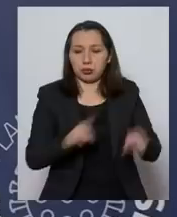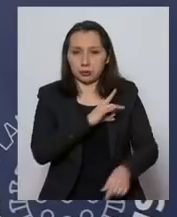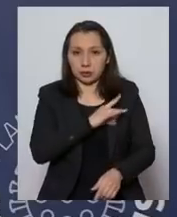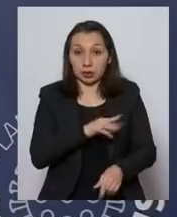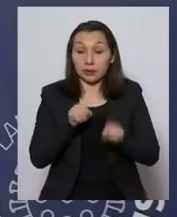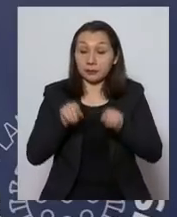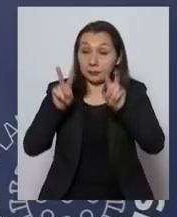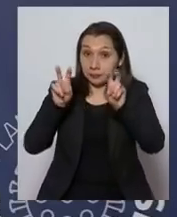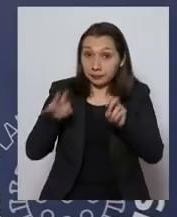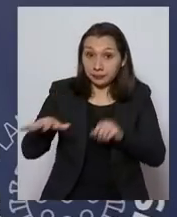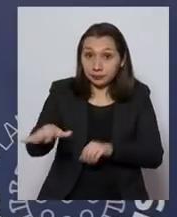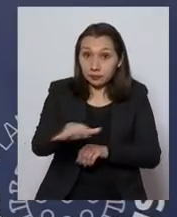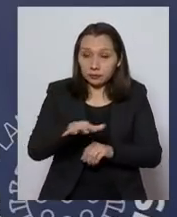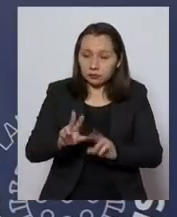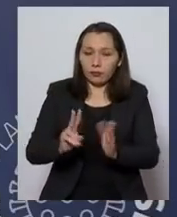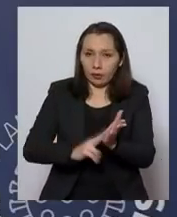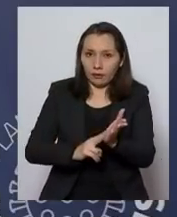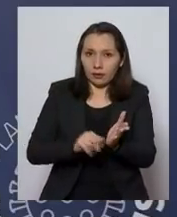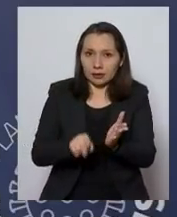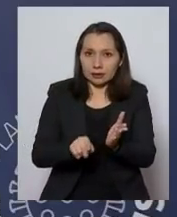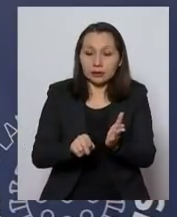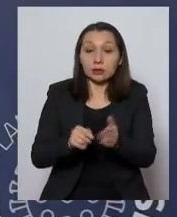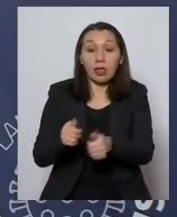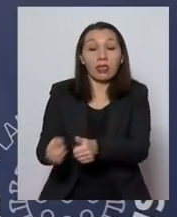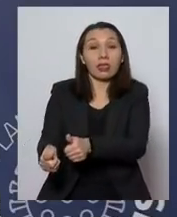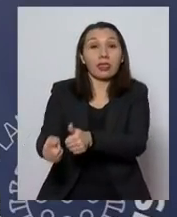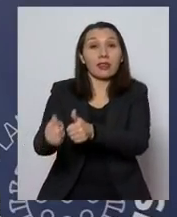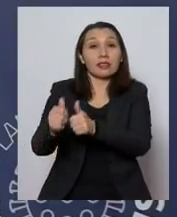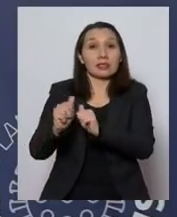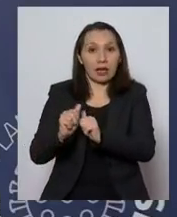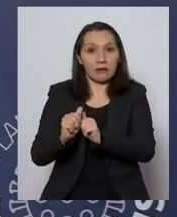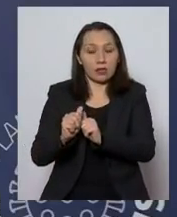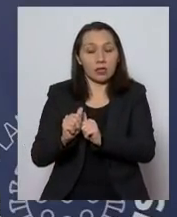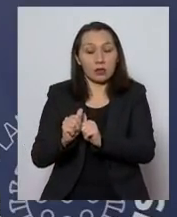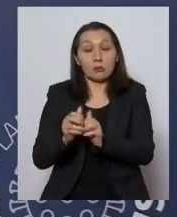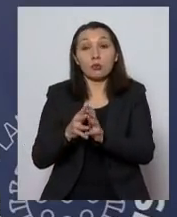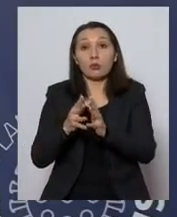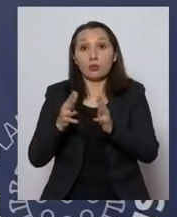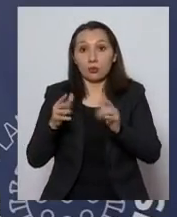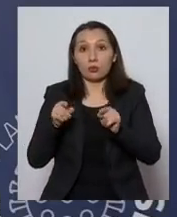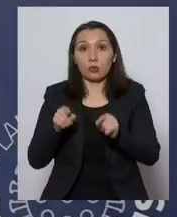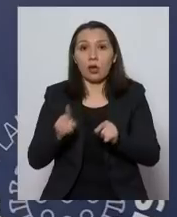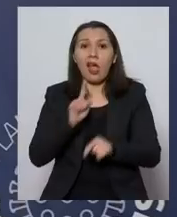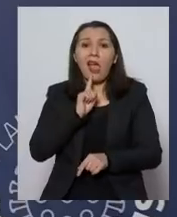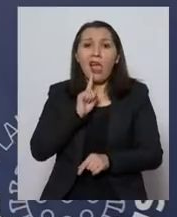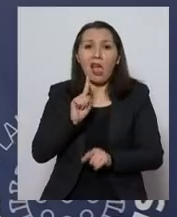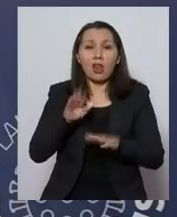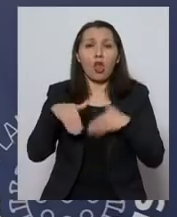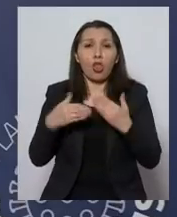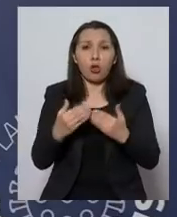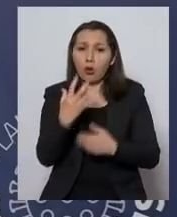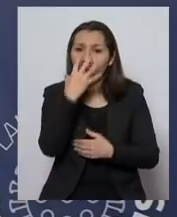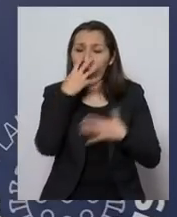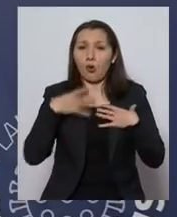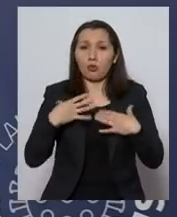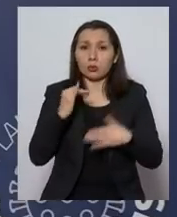en ese contexto, evidentemente, este desafío ético de a quién le asigno un respirador